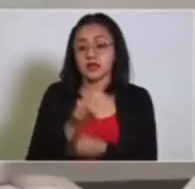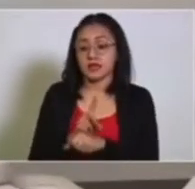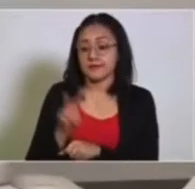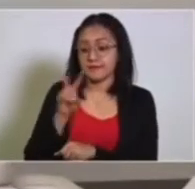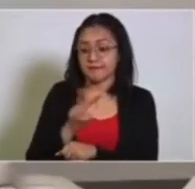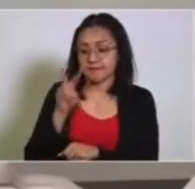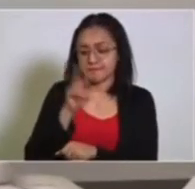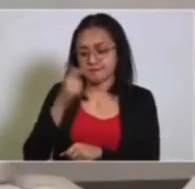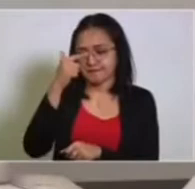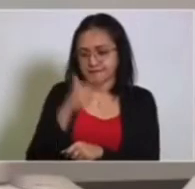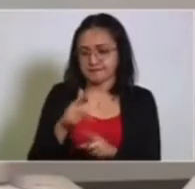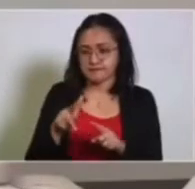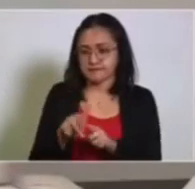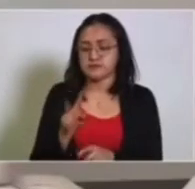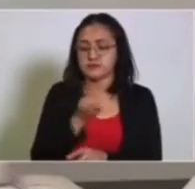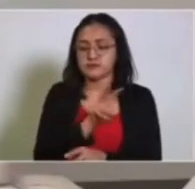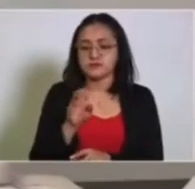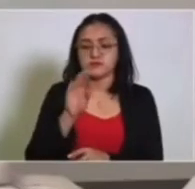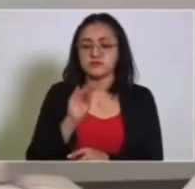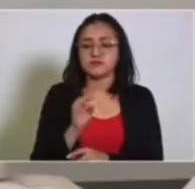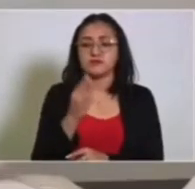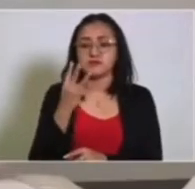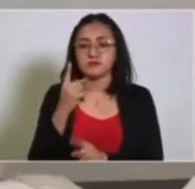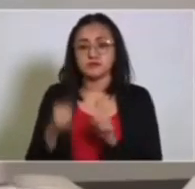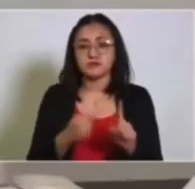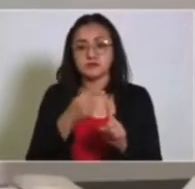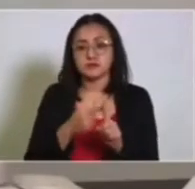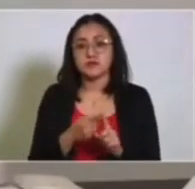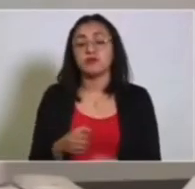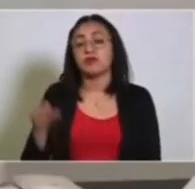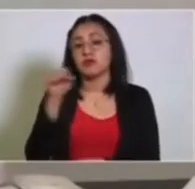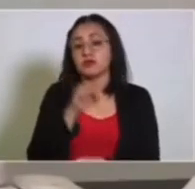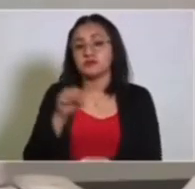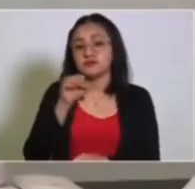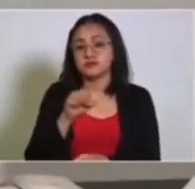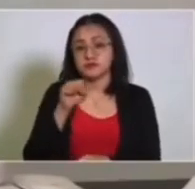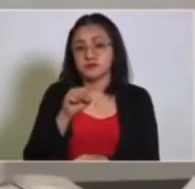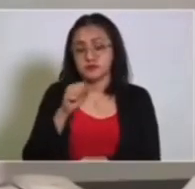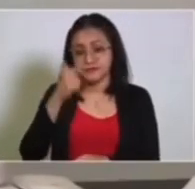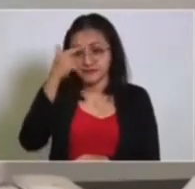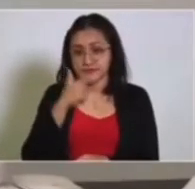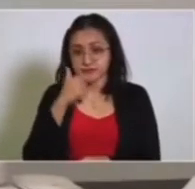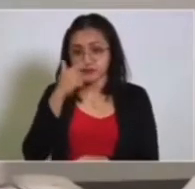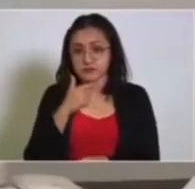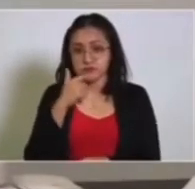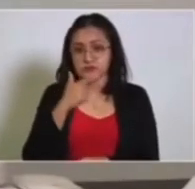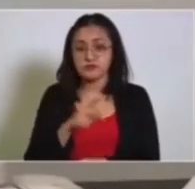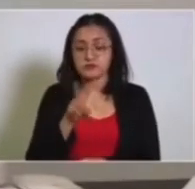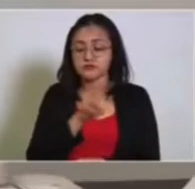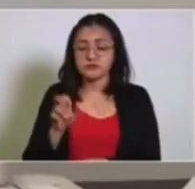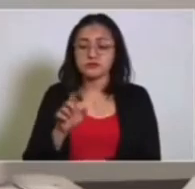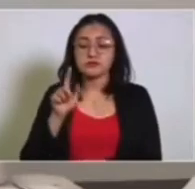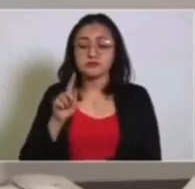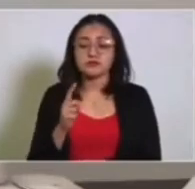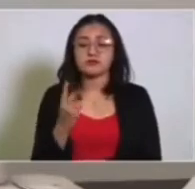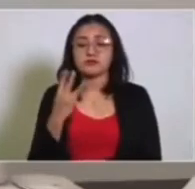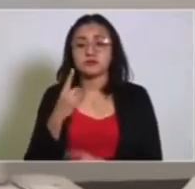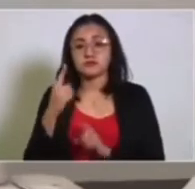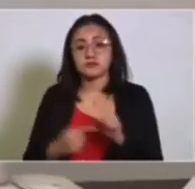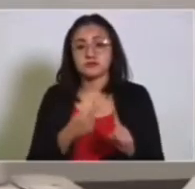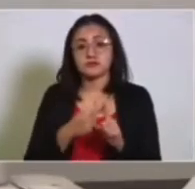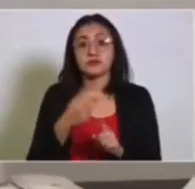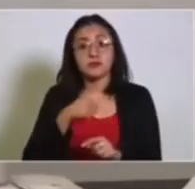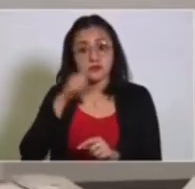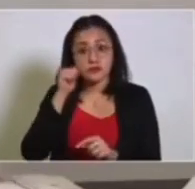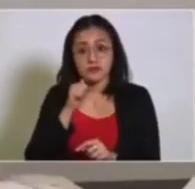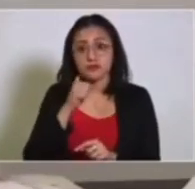día viernes por la noche 293 más del sábado por la noche 273 más y